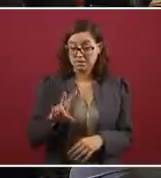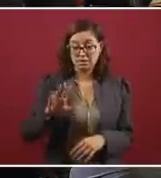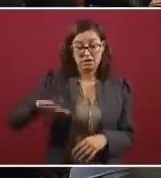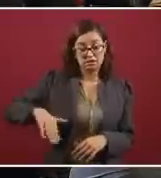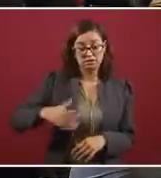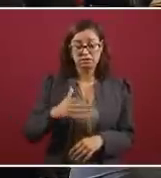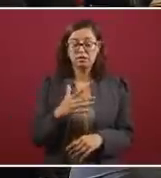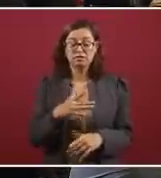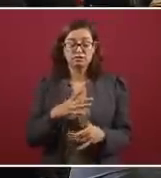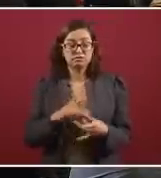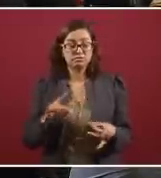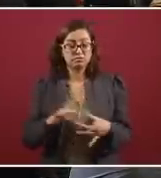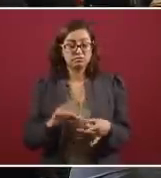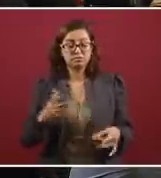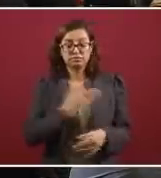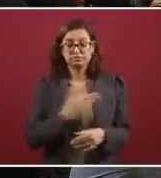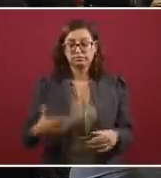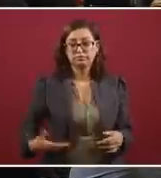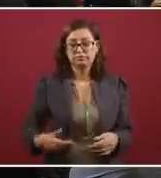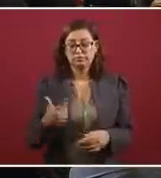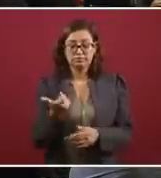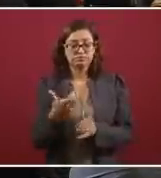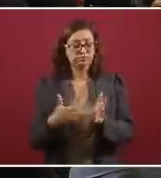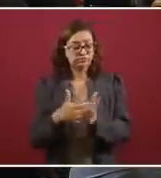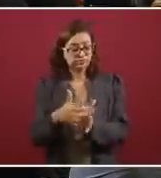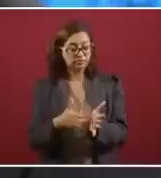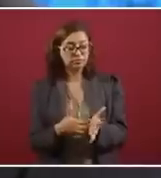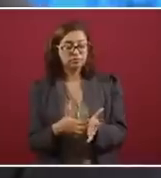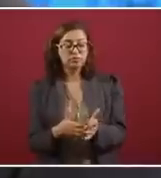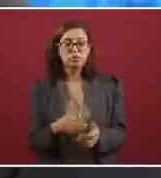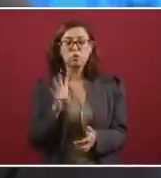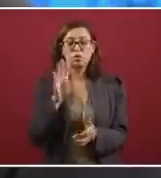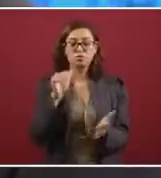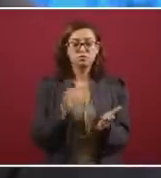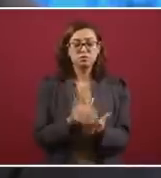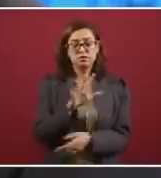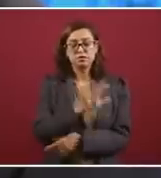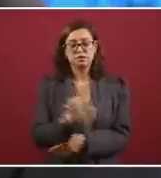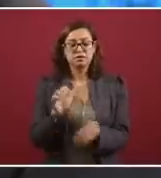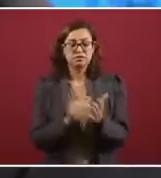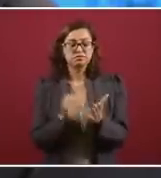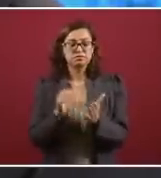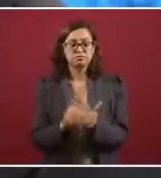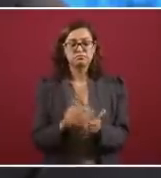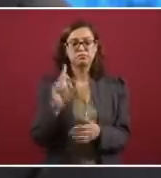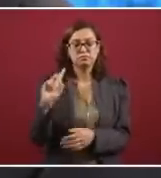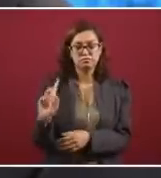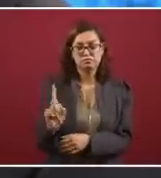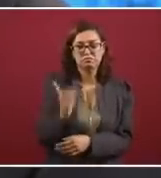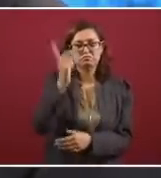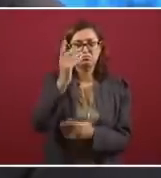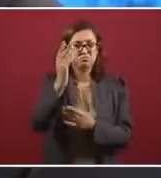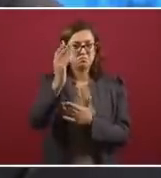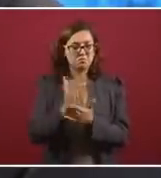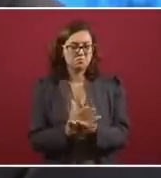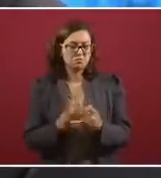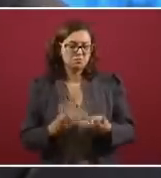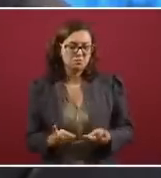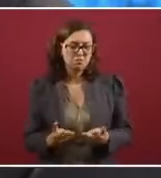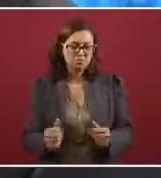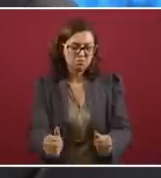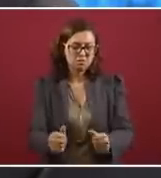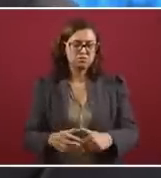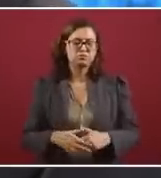la República, para la CFE significan 4.500 millones de dólares menos de